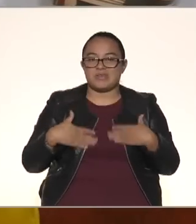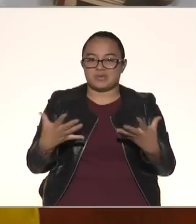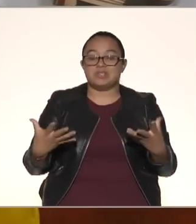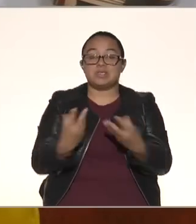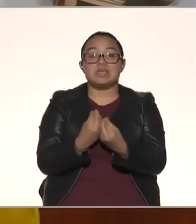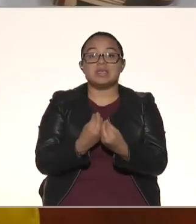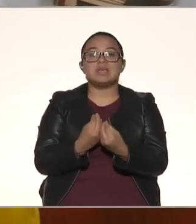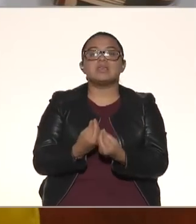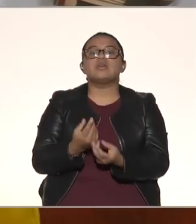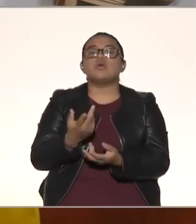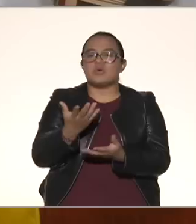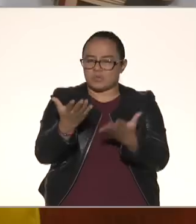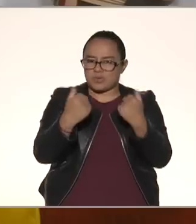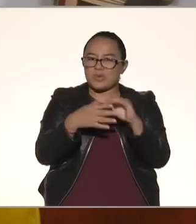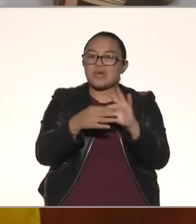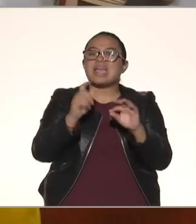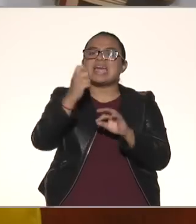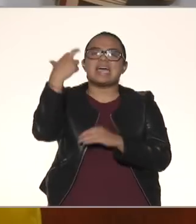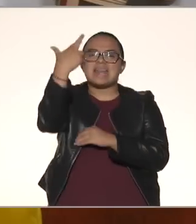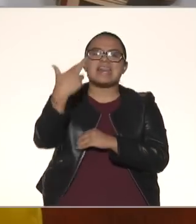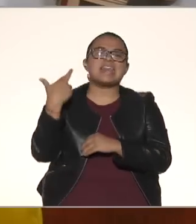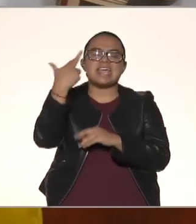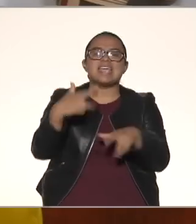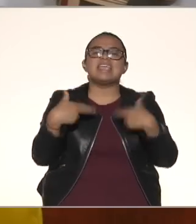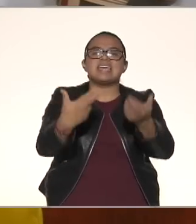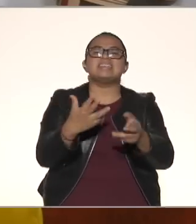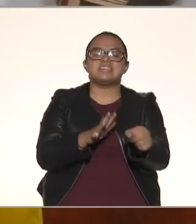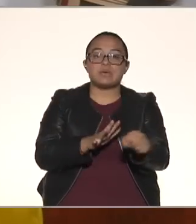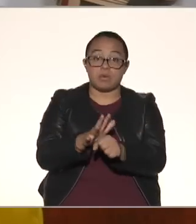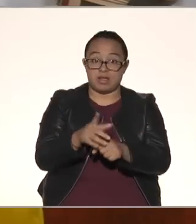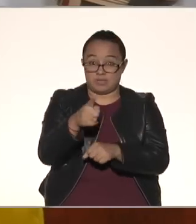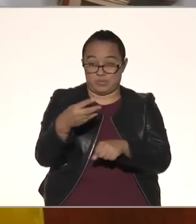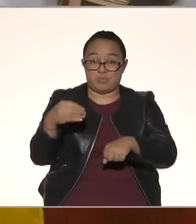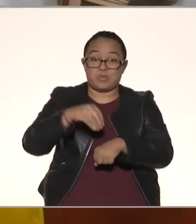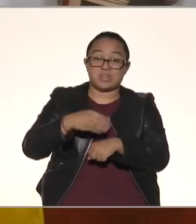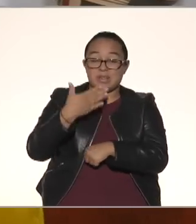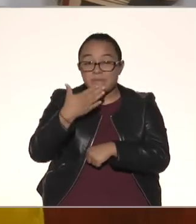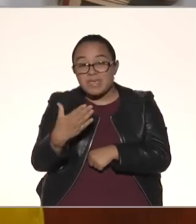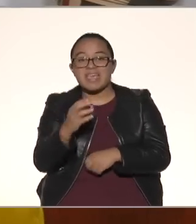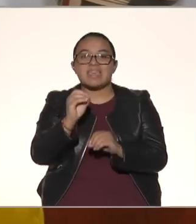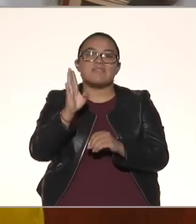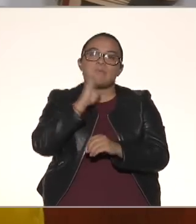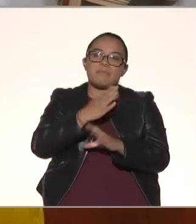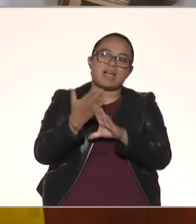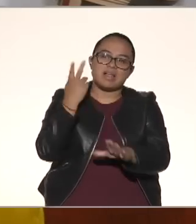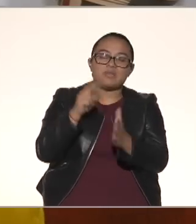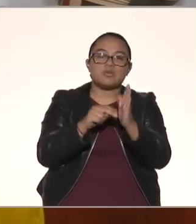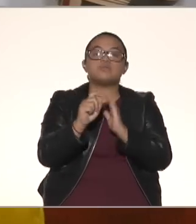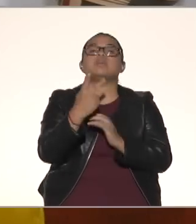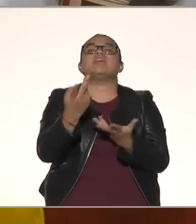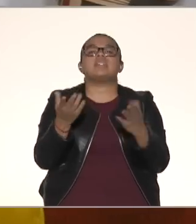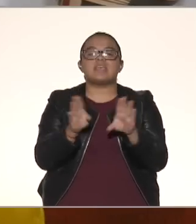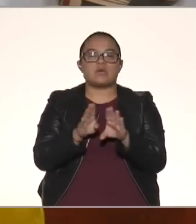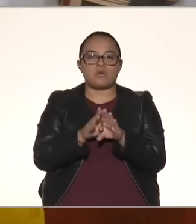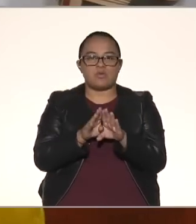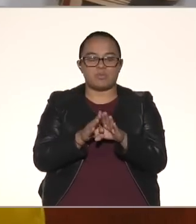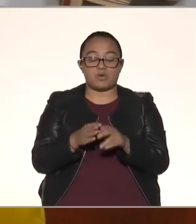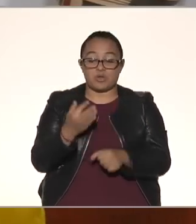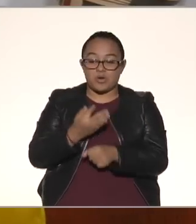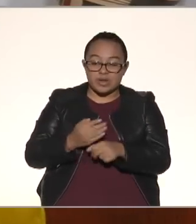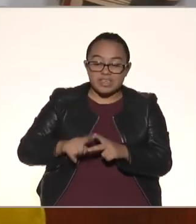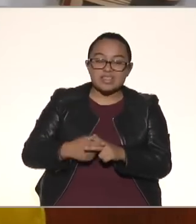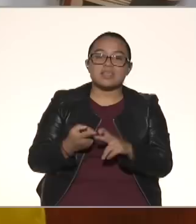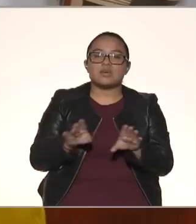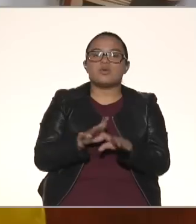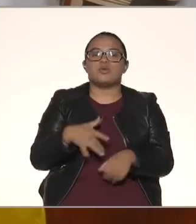cuéntenos qué les trajeron los reyes, qué tal se portaron este 2022 y cómo lo están recibiendo. Bueno,